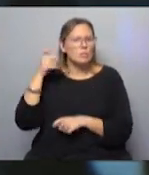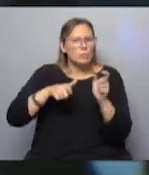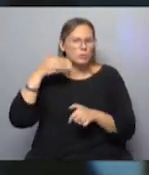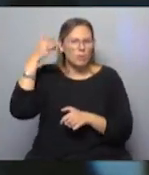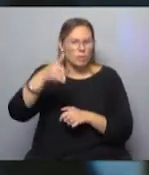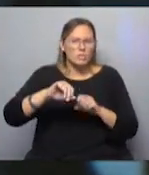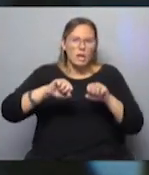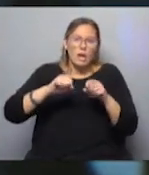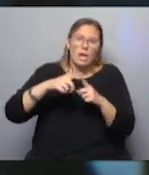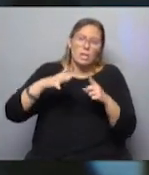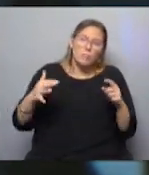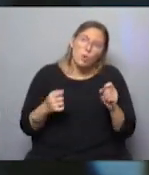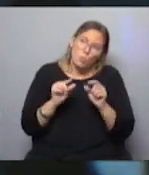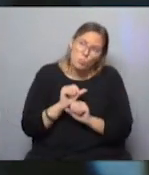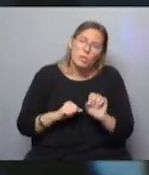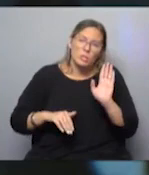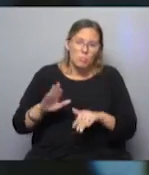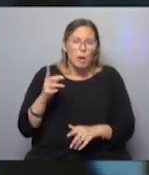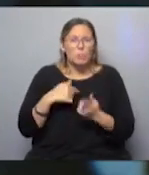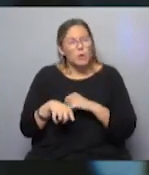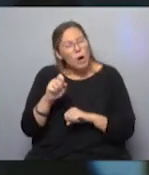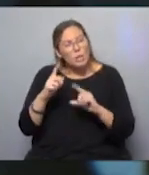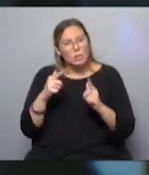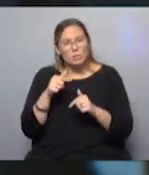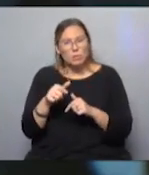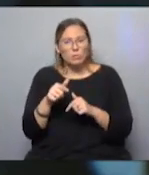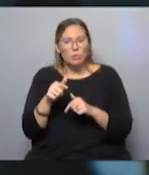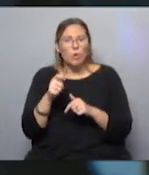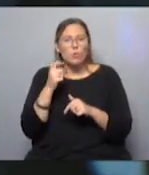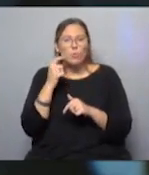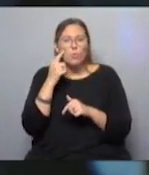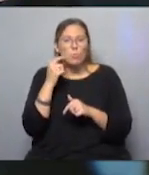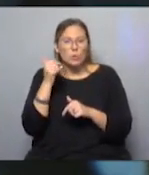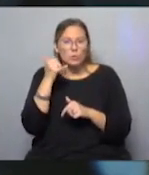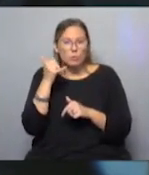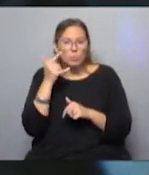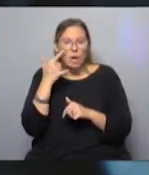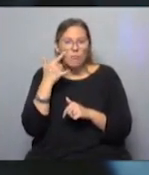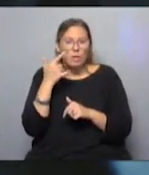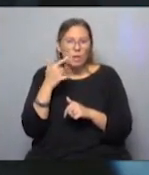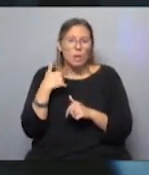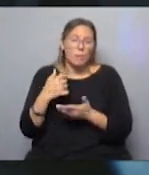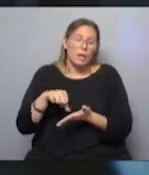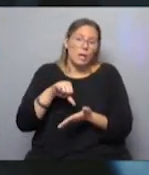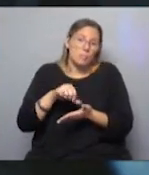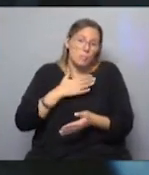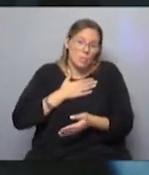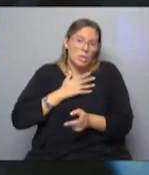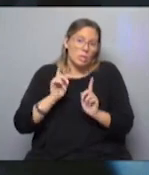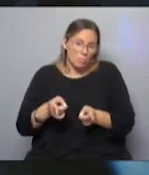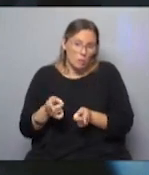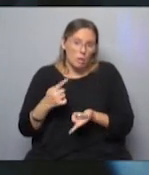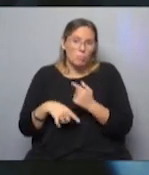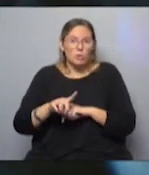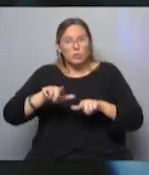en invierno tal vez van más pero me llamó la atención esto de tener un teléfono lo voy a averiguar tal vez en mi ciudad pasa pero